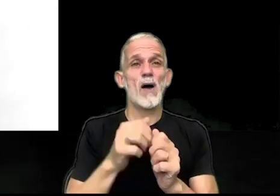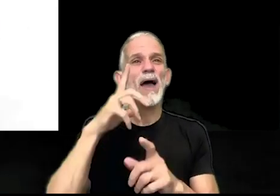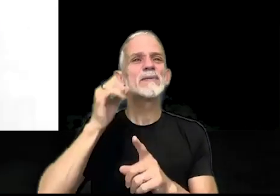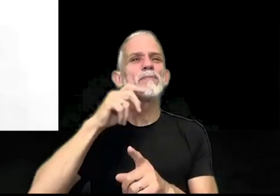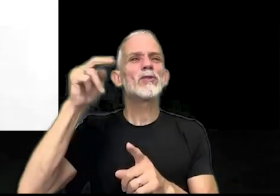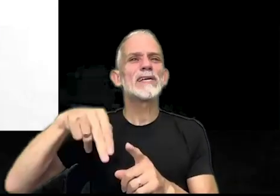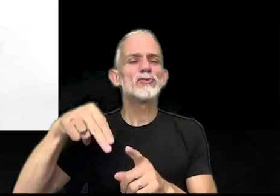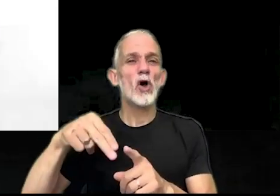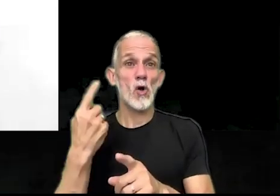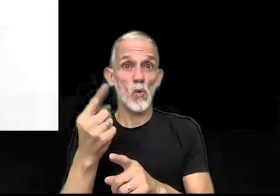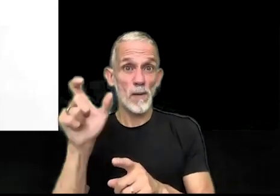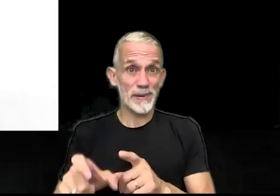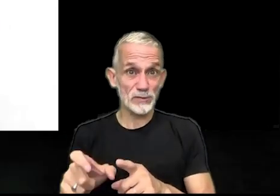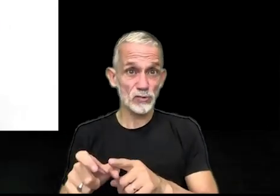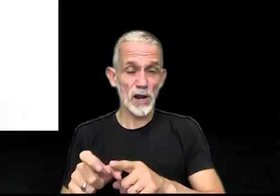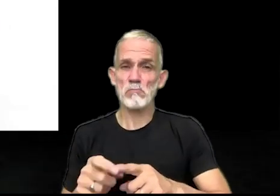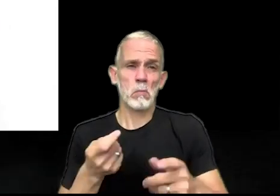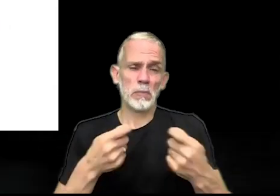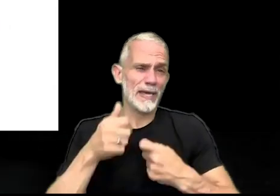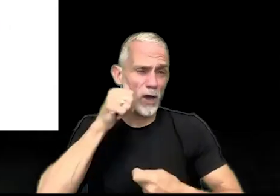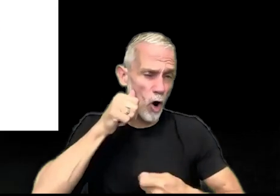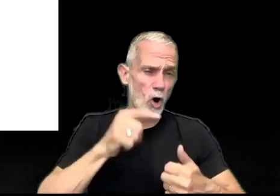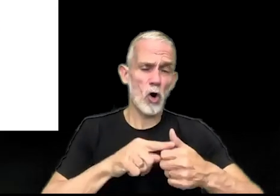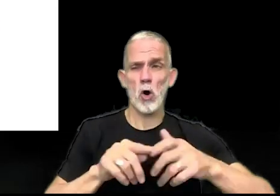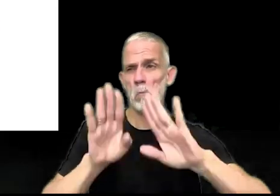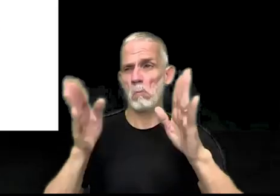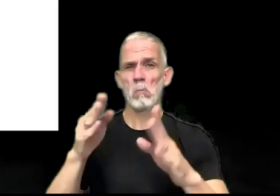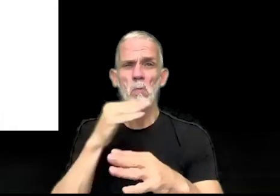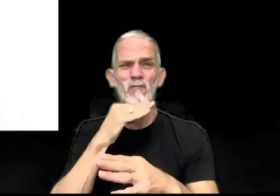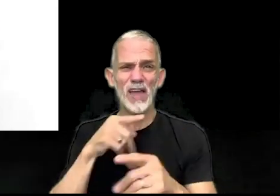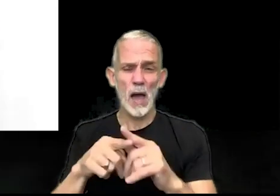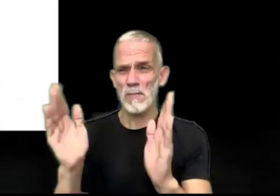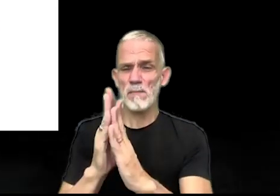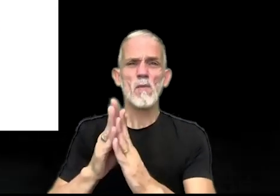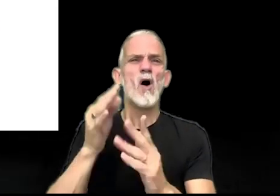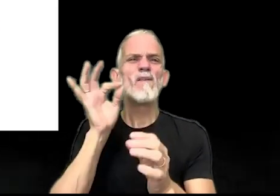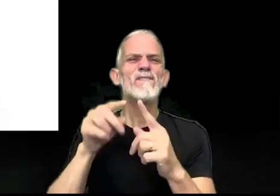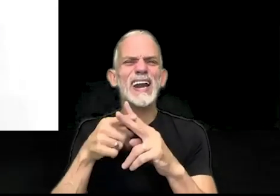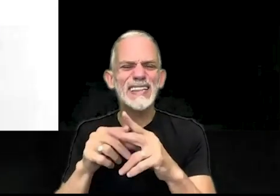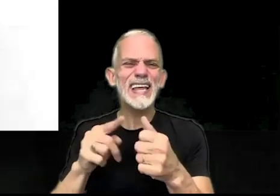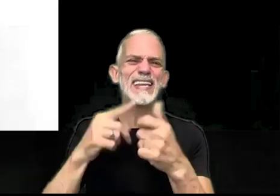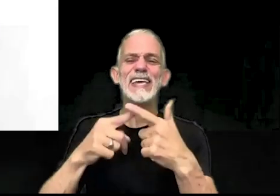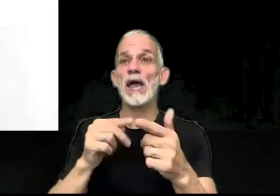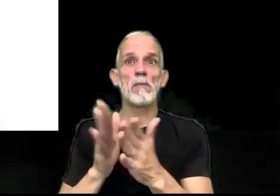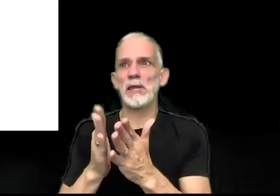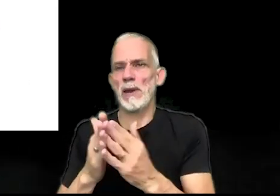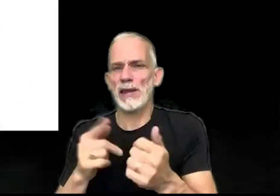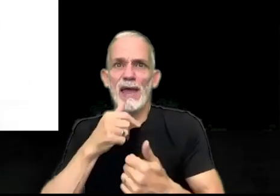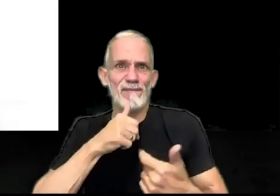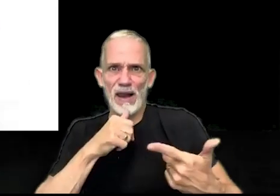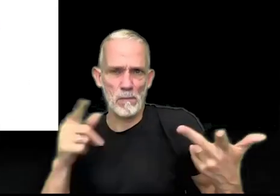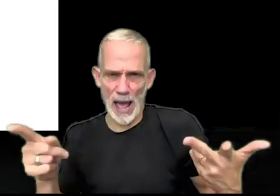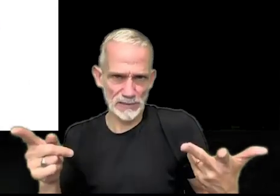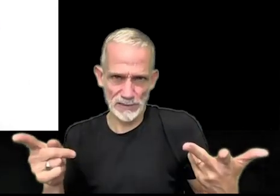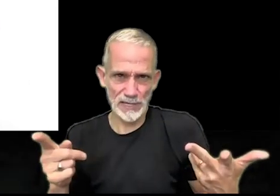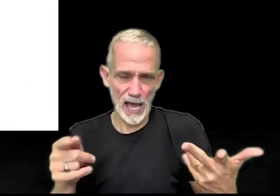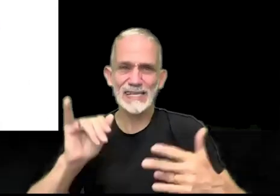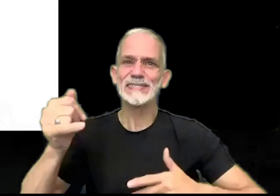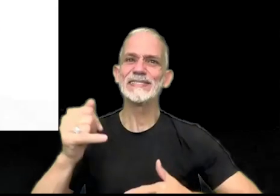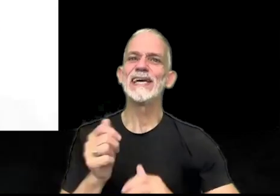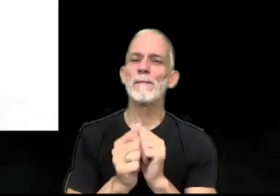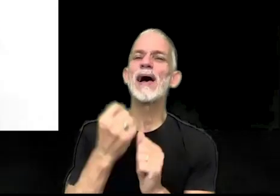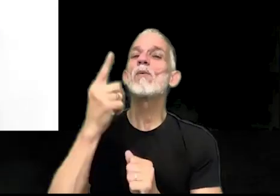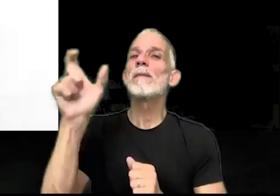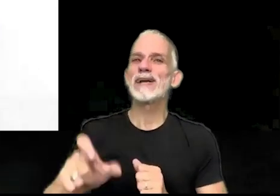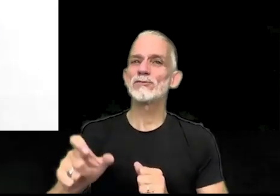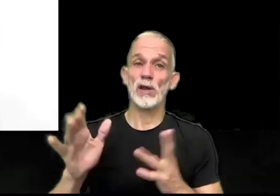explotación unipersonal es un kiosco, una despensa, una ferretería, una librería, una farmacia.